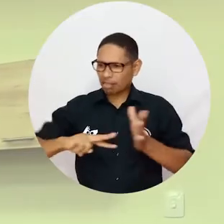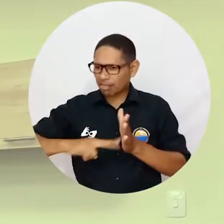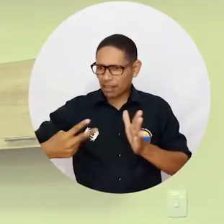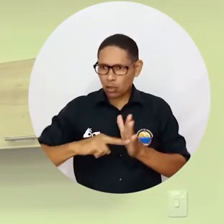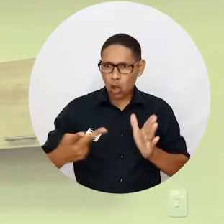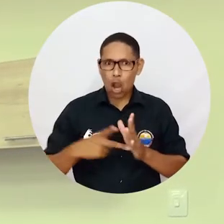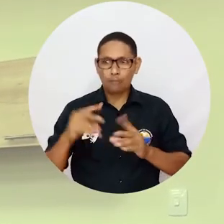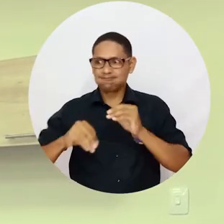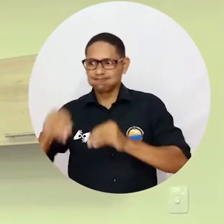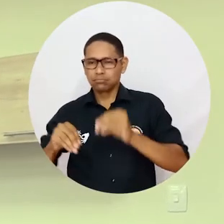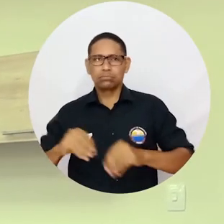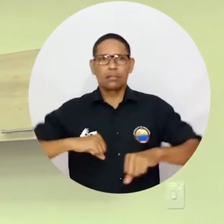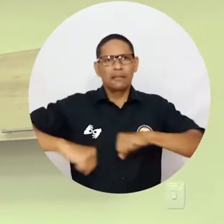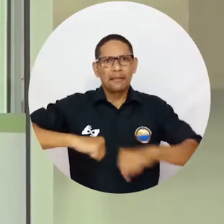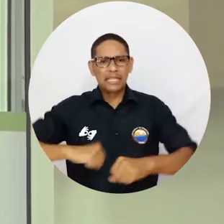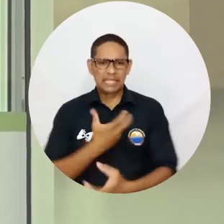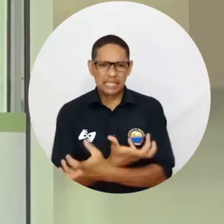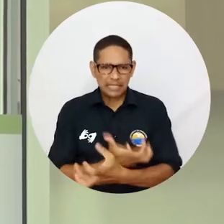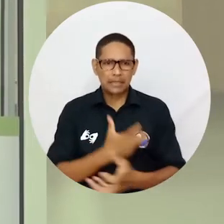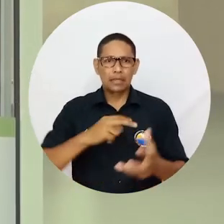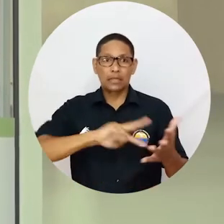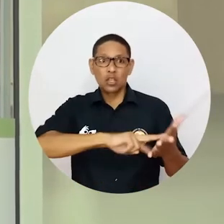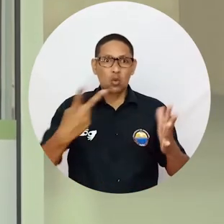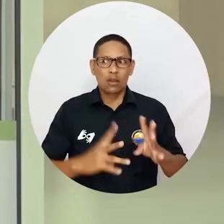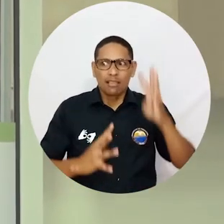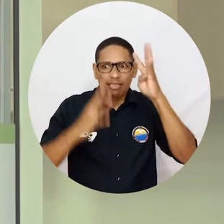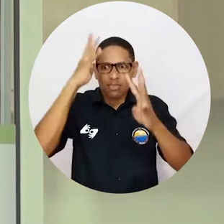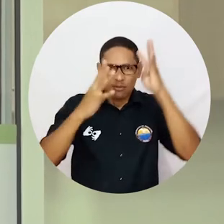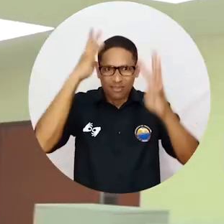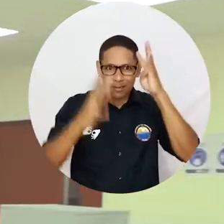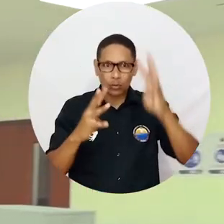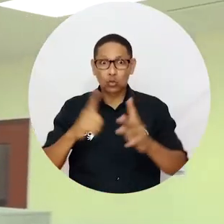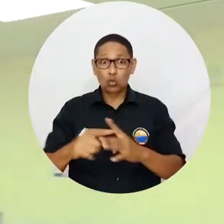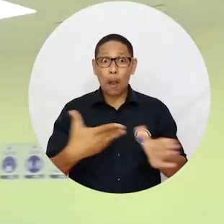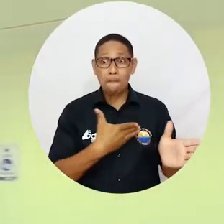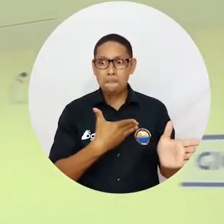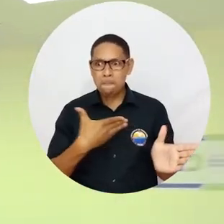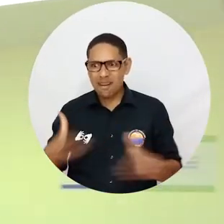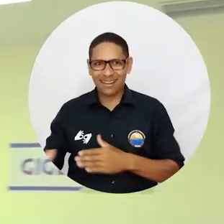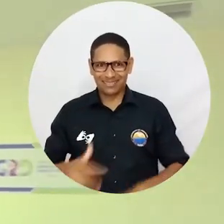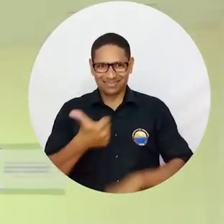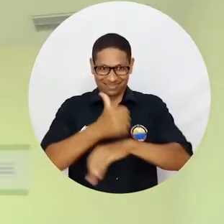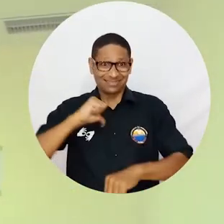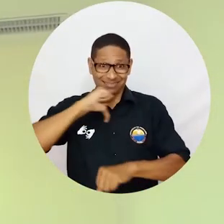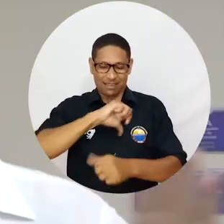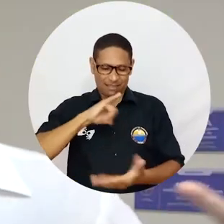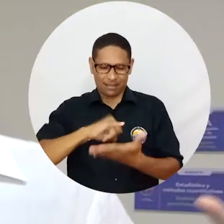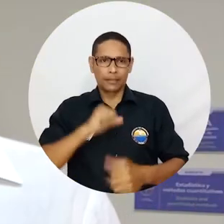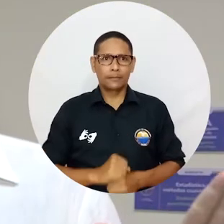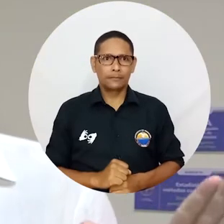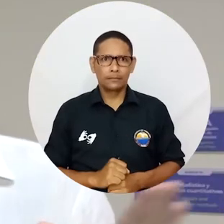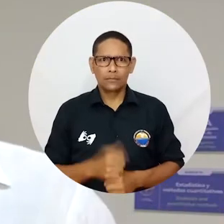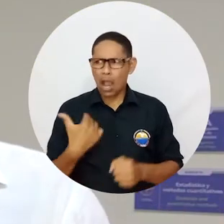para Actividades de Ciencia, Tecnología e Innovación, que hace parte del Plan de Acción liderado por el rector Vera Salazar. Tienen todas